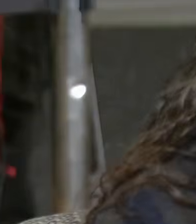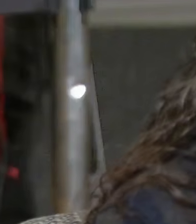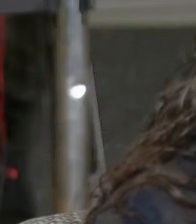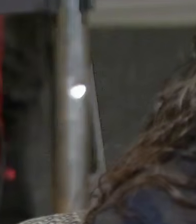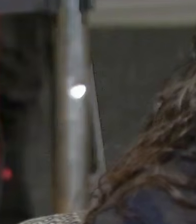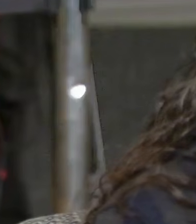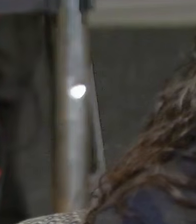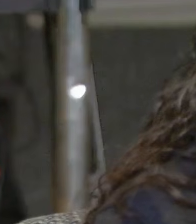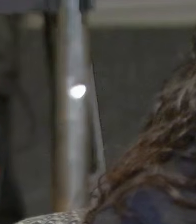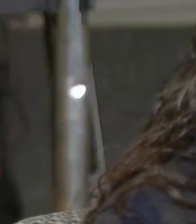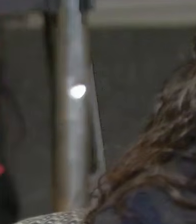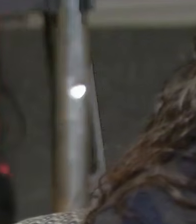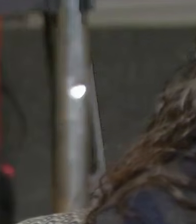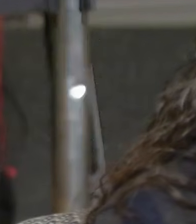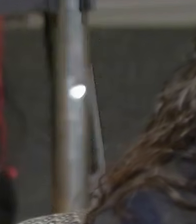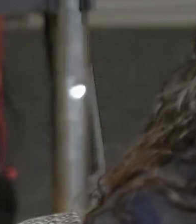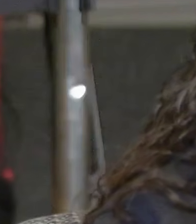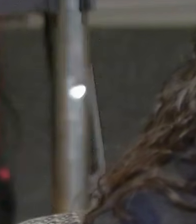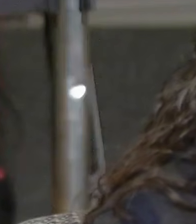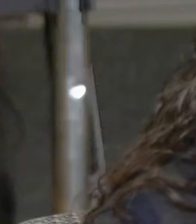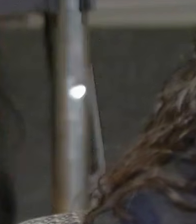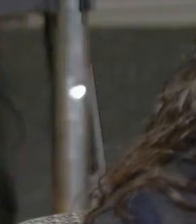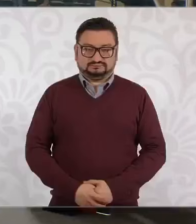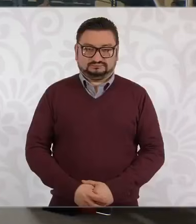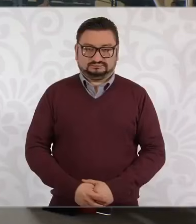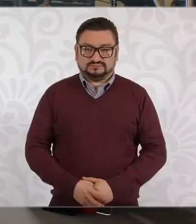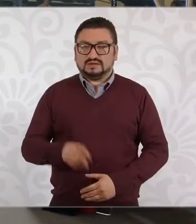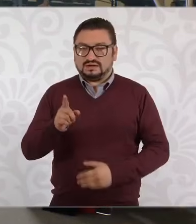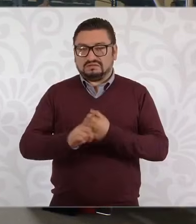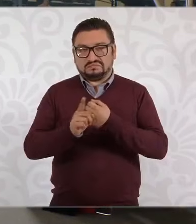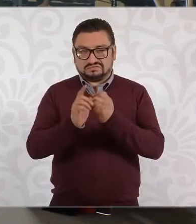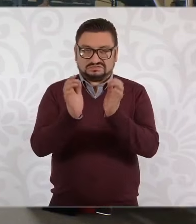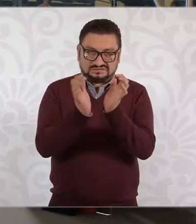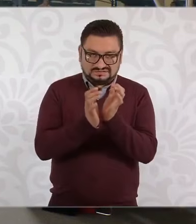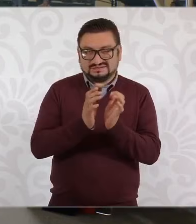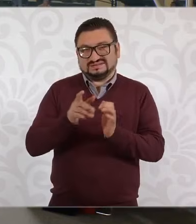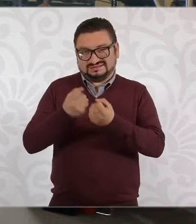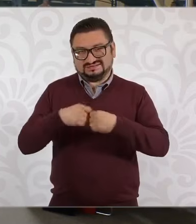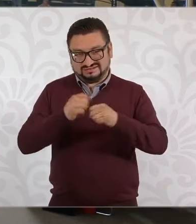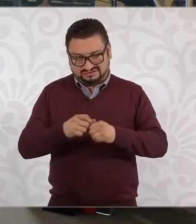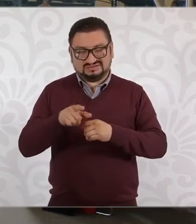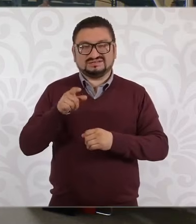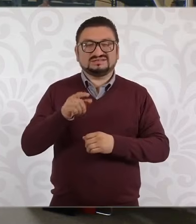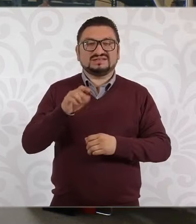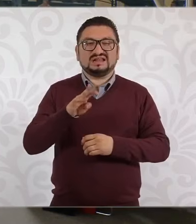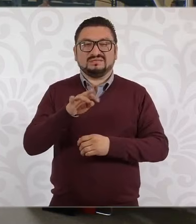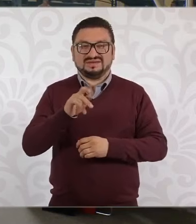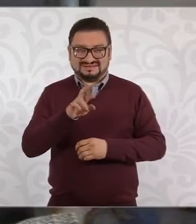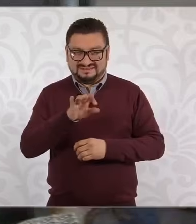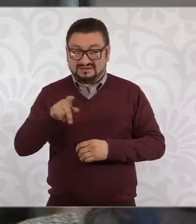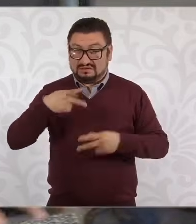el problema principalmente en la clínica del ISSSTE, Seguro Social, Hospital Salvatierra. Pues la gente, los pacientes siguen